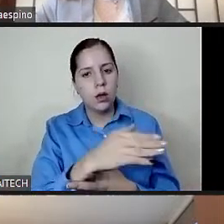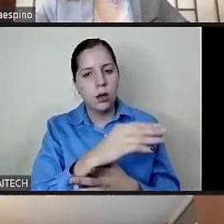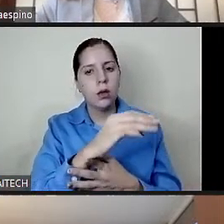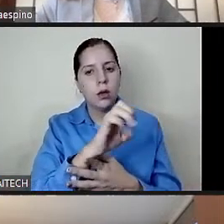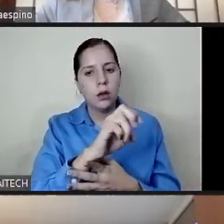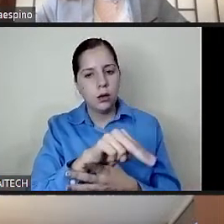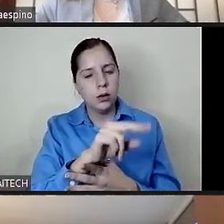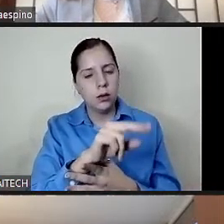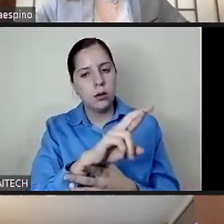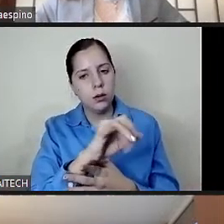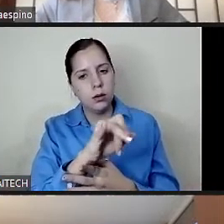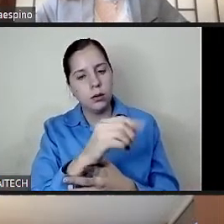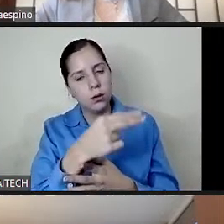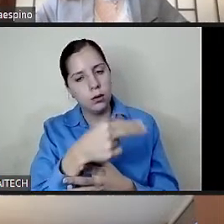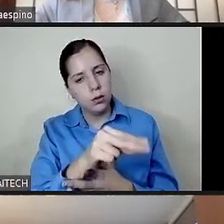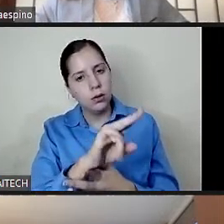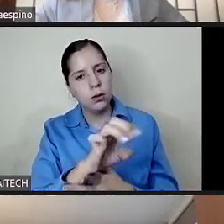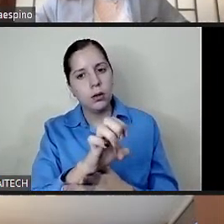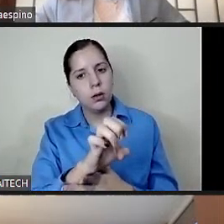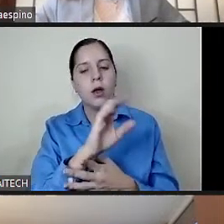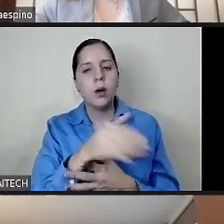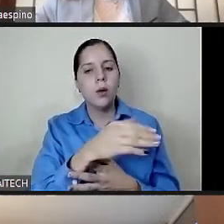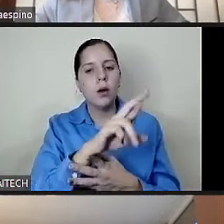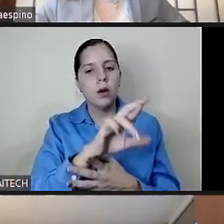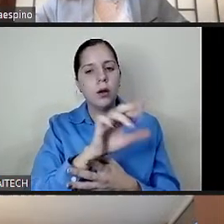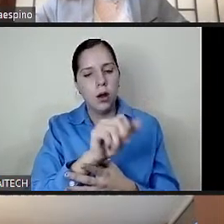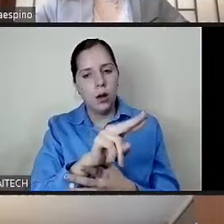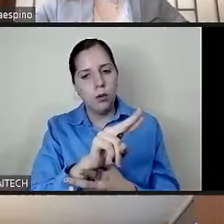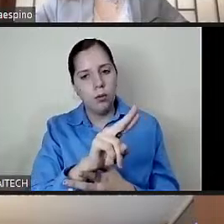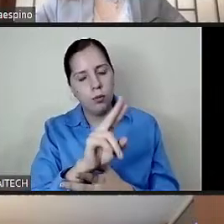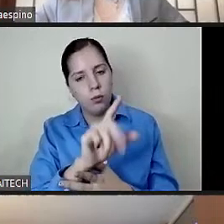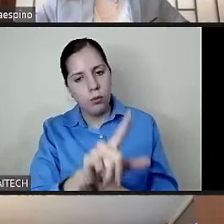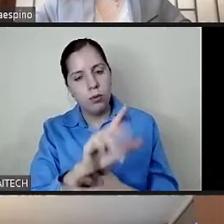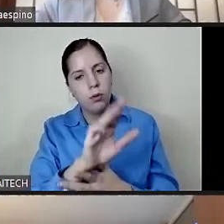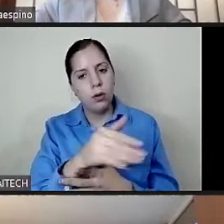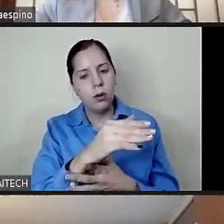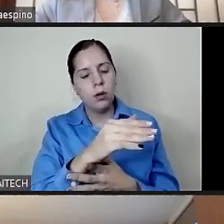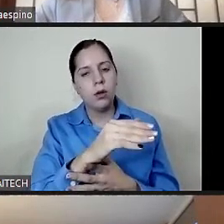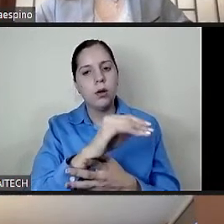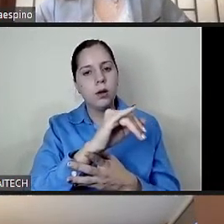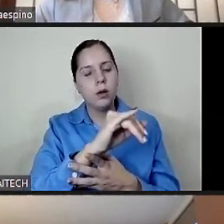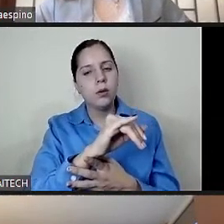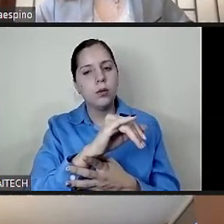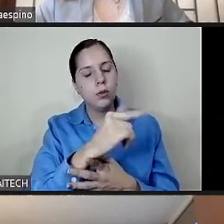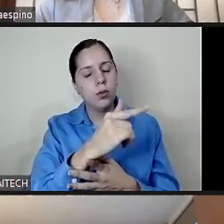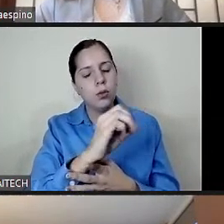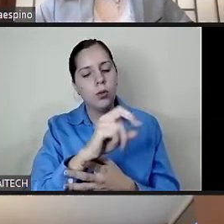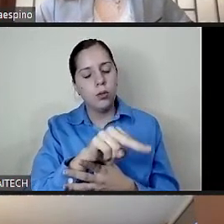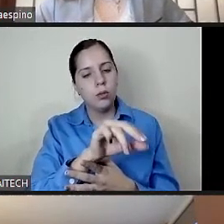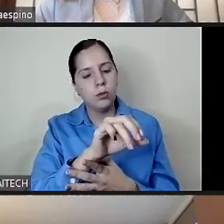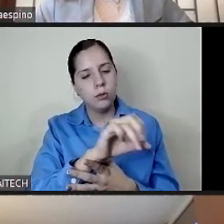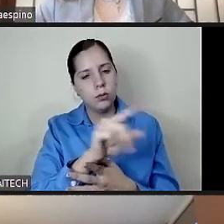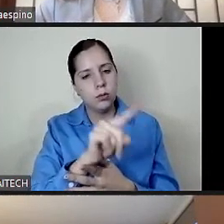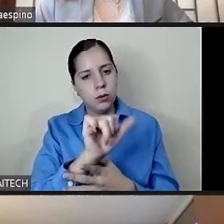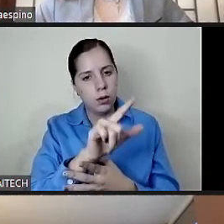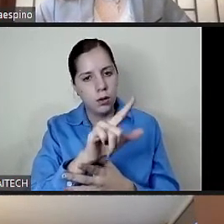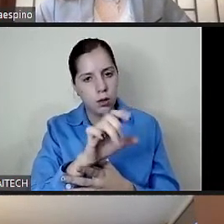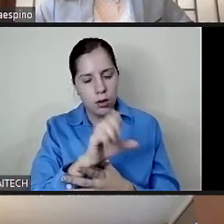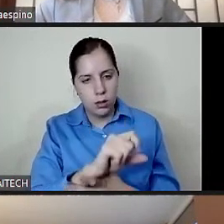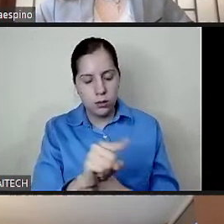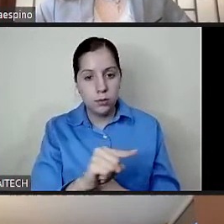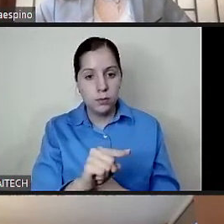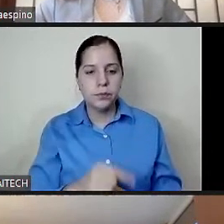Mata Carrasco, Reinaldo Delgadillo Moreno, Raúl Camacho Baños y Jicotencal González Uresti.